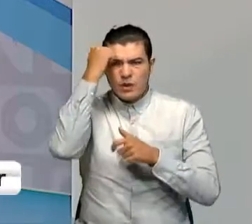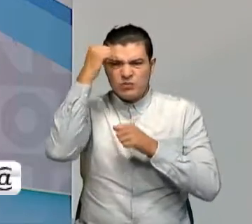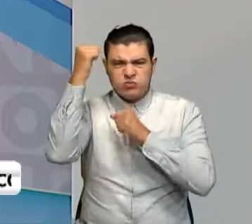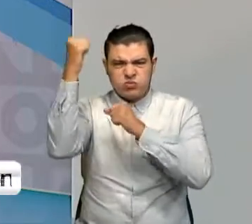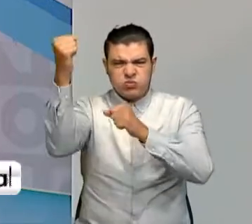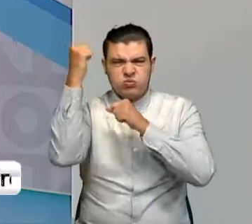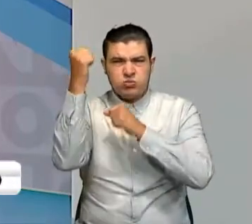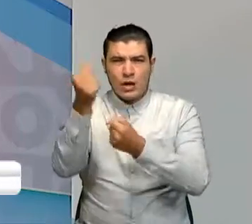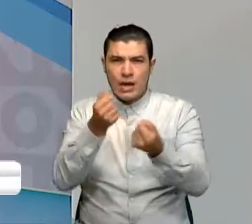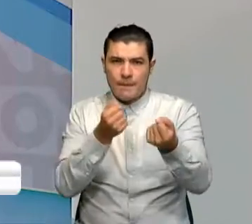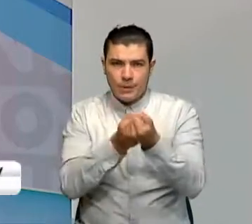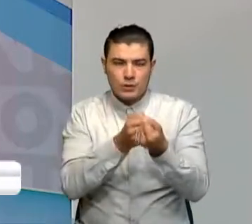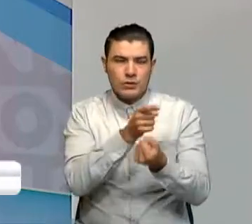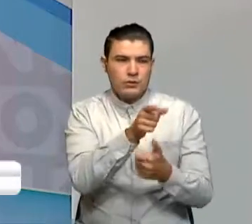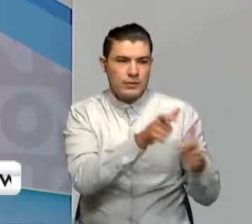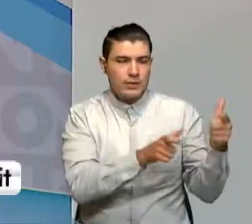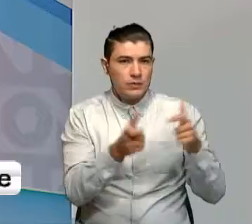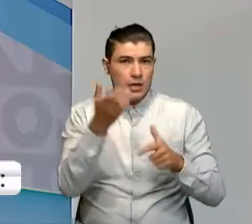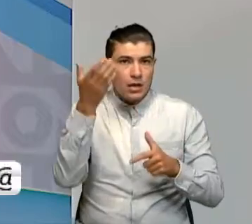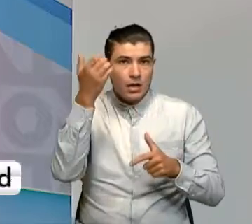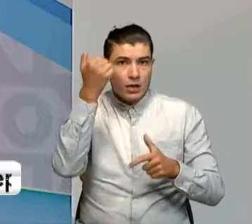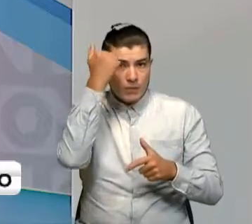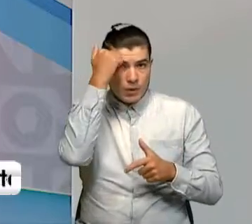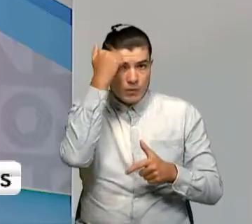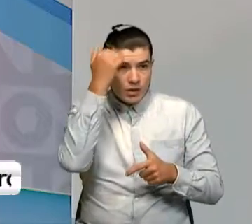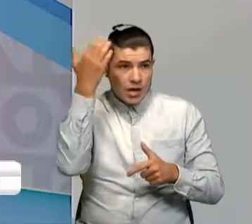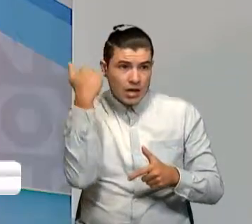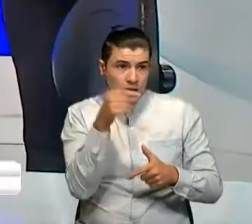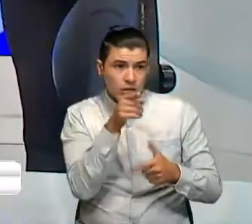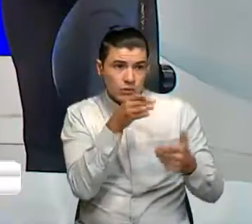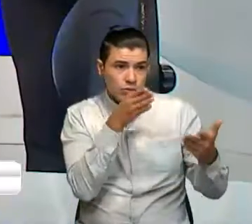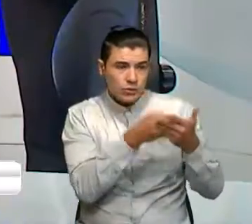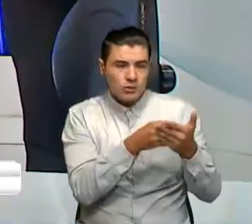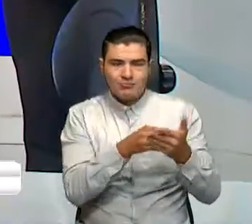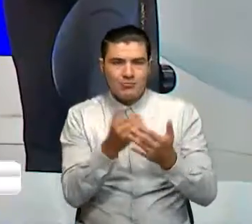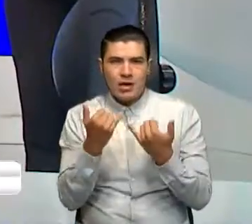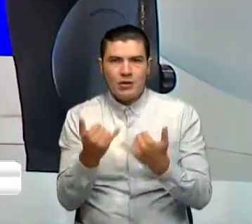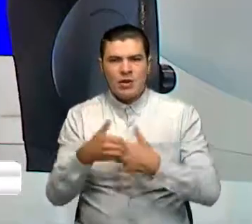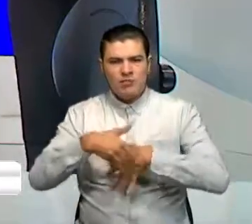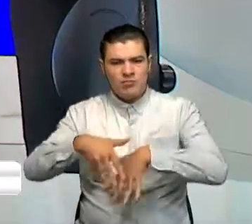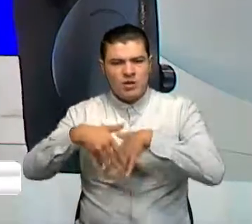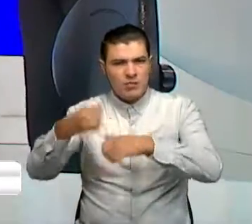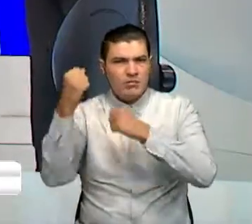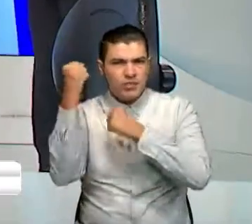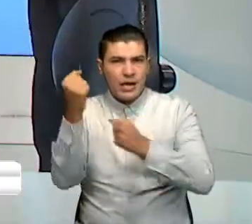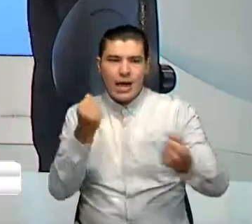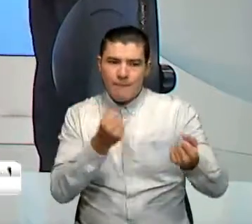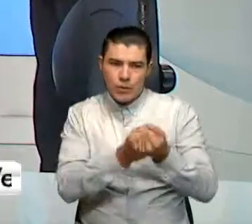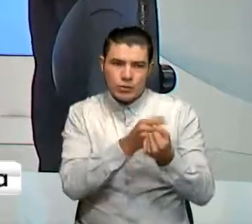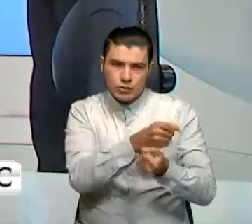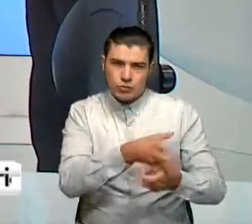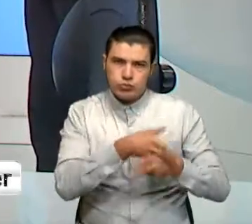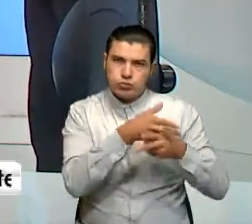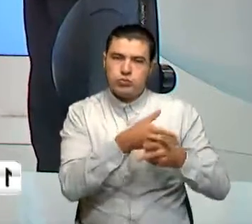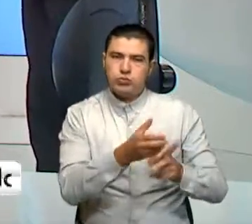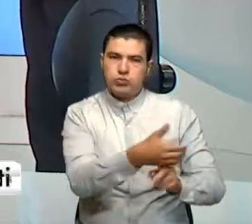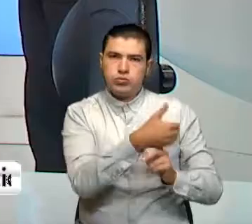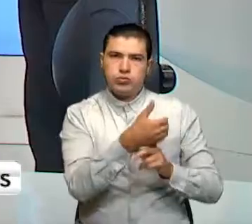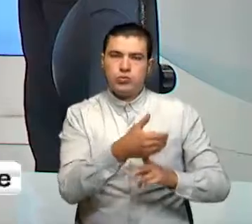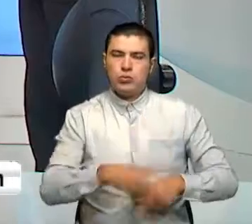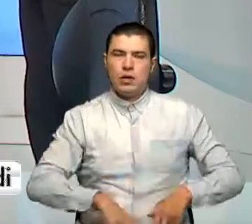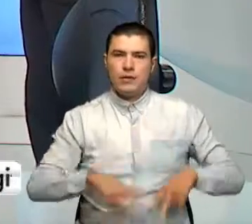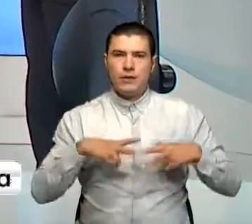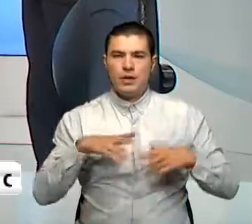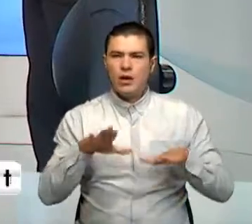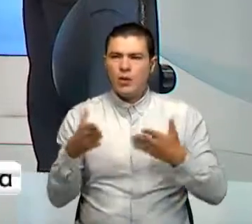amenazados por parte de diferentes grupos criminales por eso vamos a hacer contacto ahora con nuestro compañero hater lo gato hater como avanza